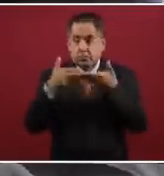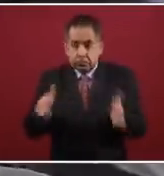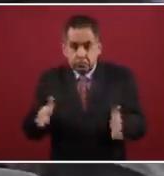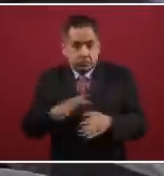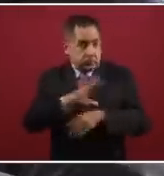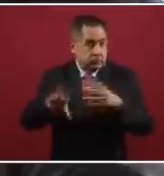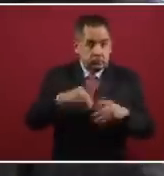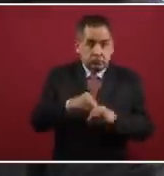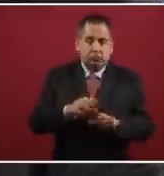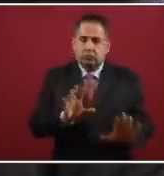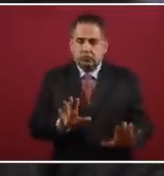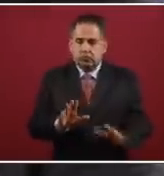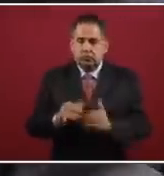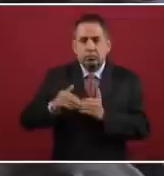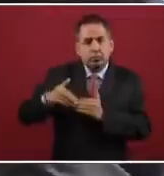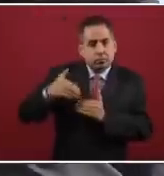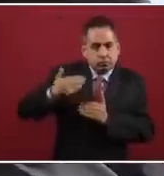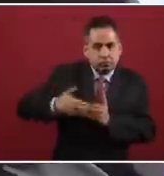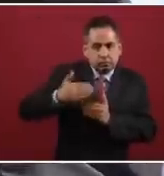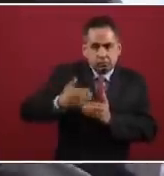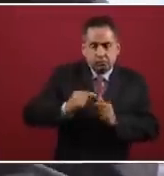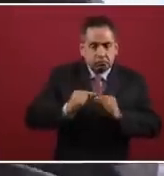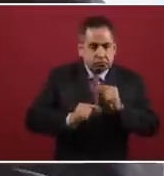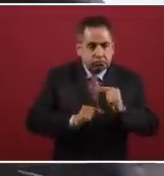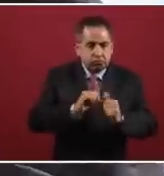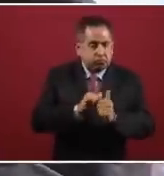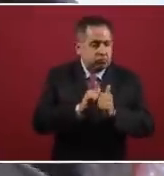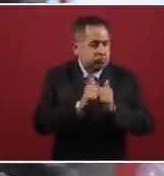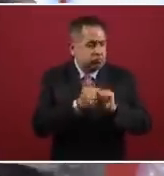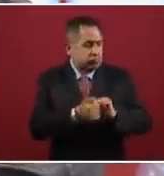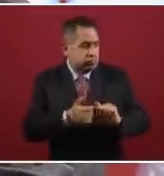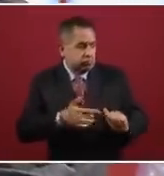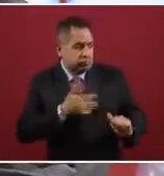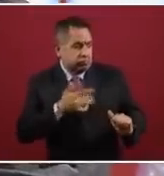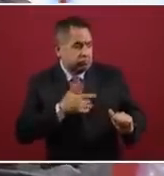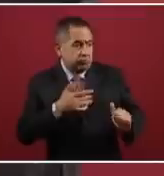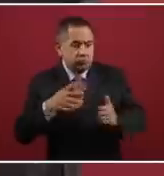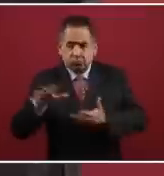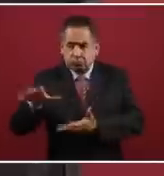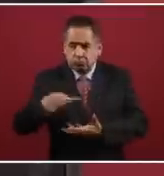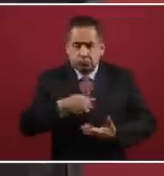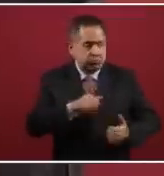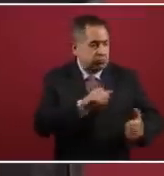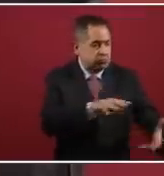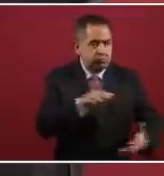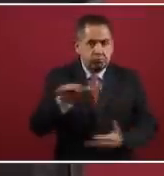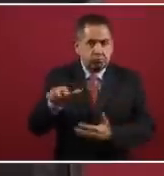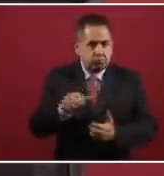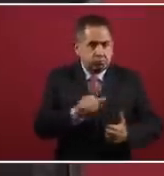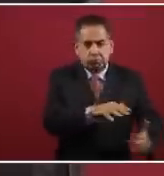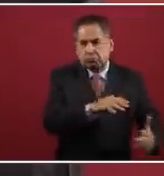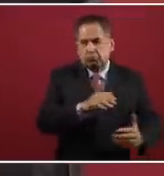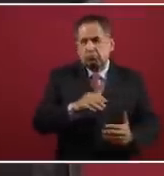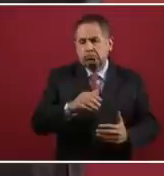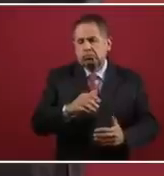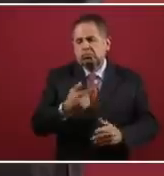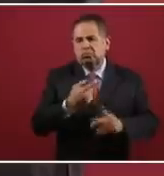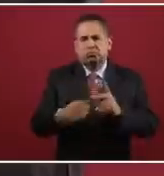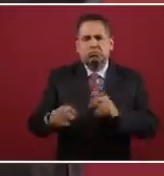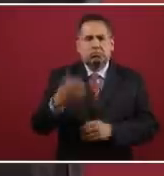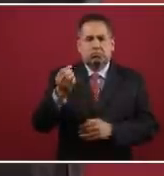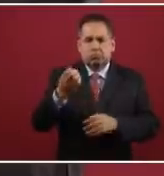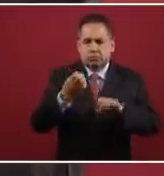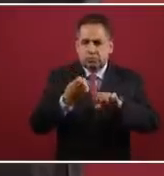sino como conforme se va presentando la cosecha. Vamos a empezar en 9 estados, aprovecho